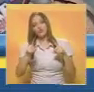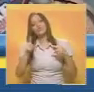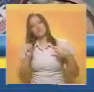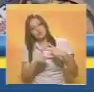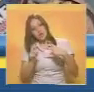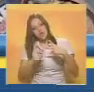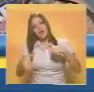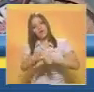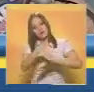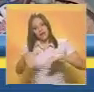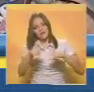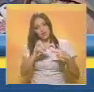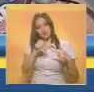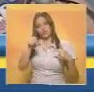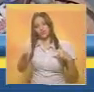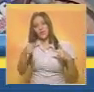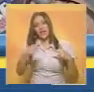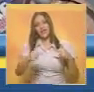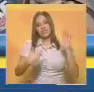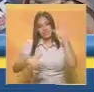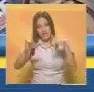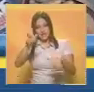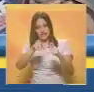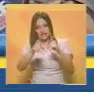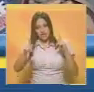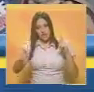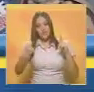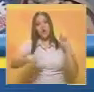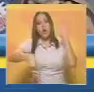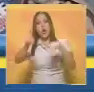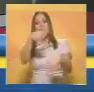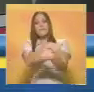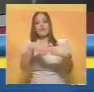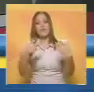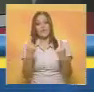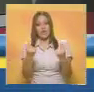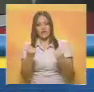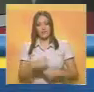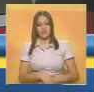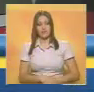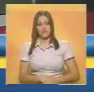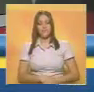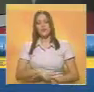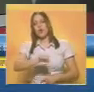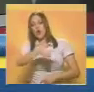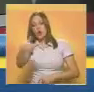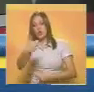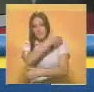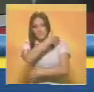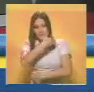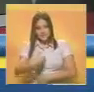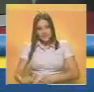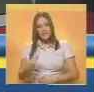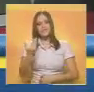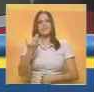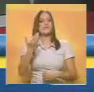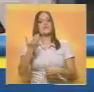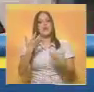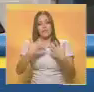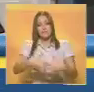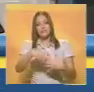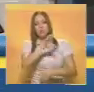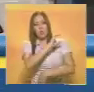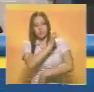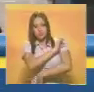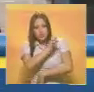a río Limón, un tramo de 13 kilómetros por 11 millones de bolívares. Por su parte, el presidente de Corpozulia dijo que no se han detenido